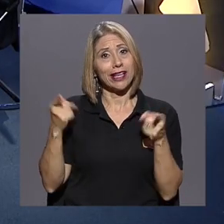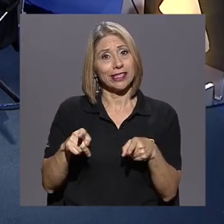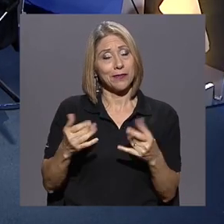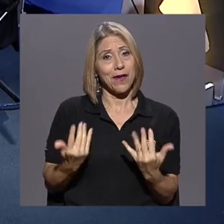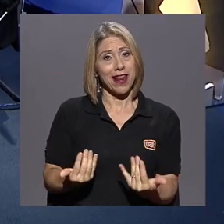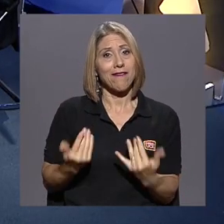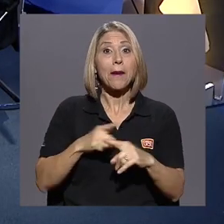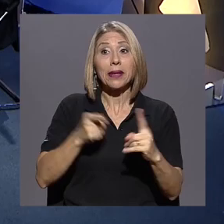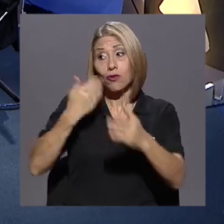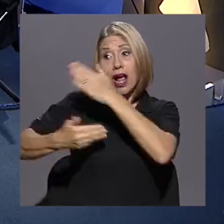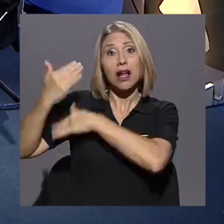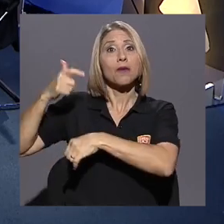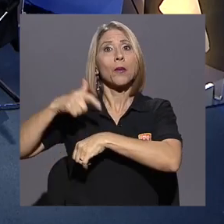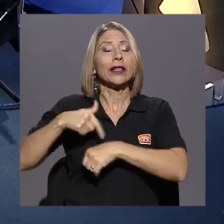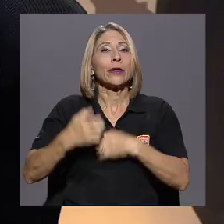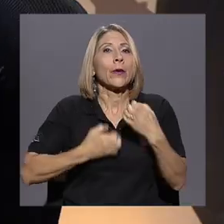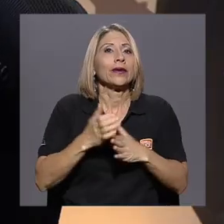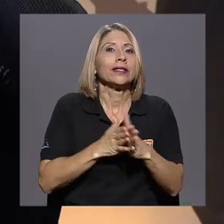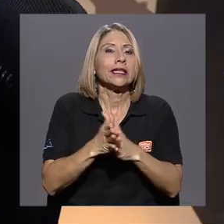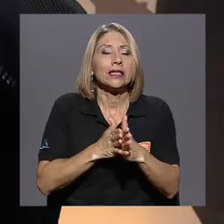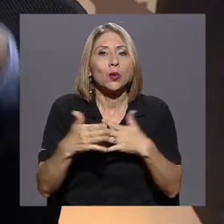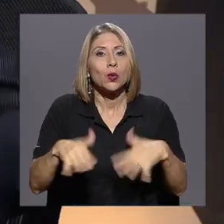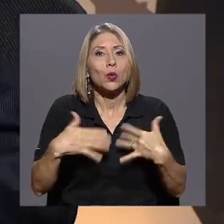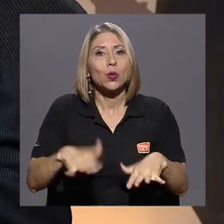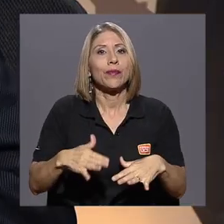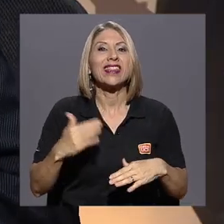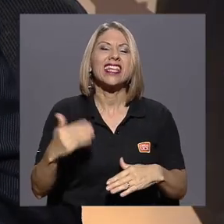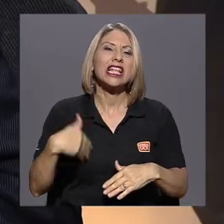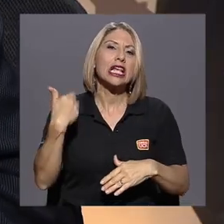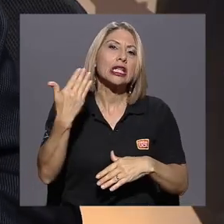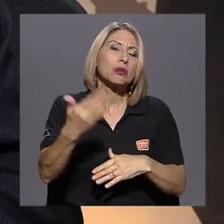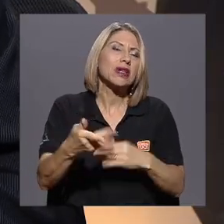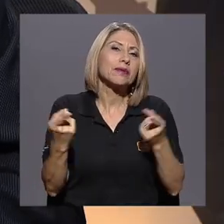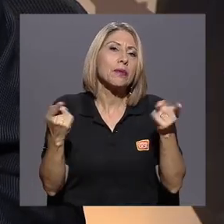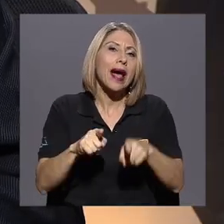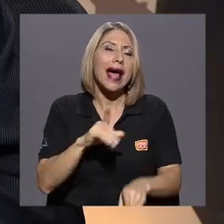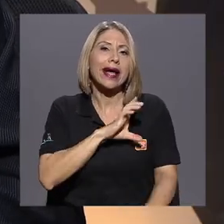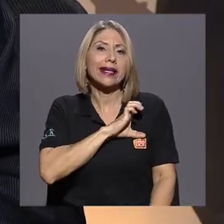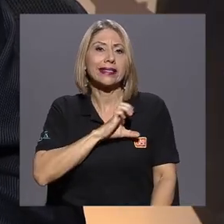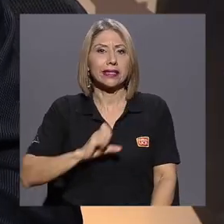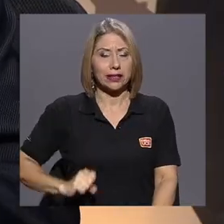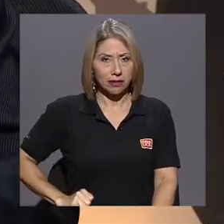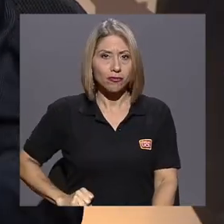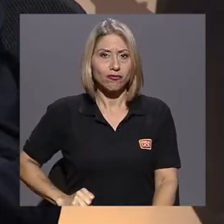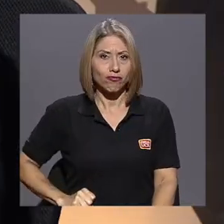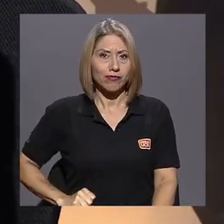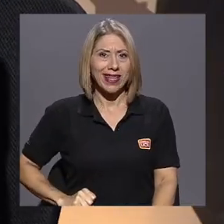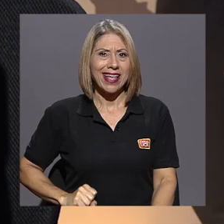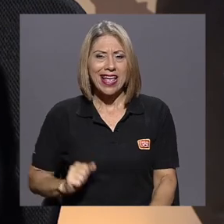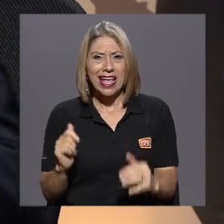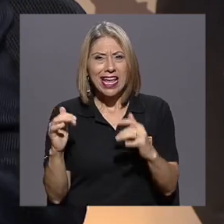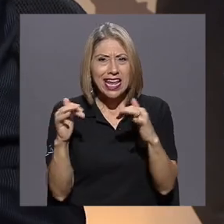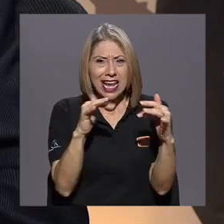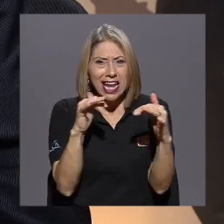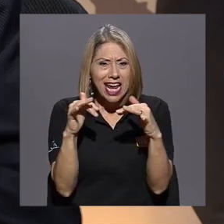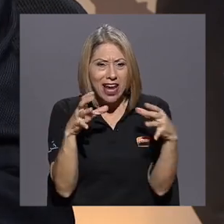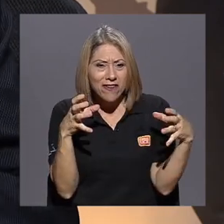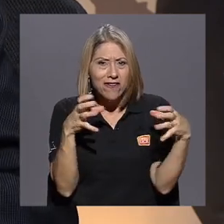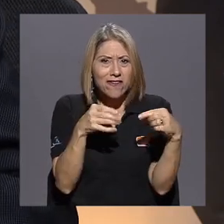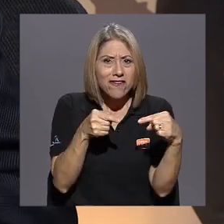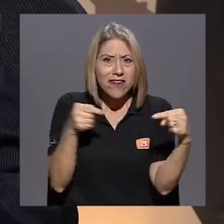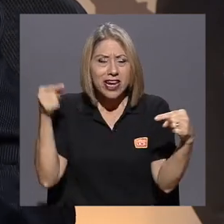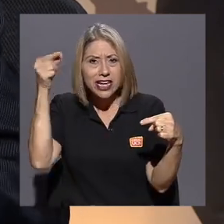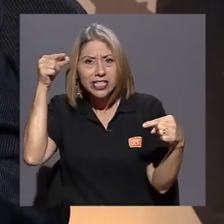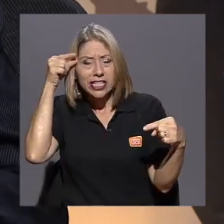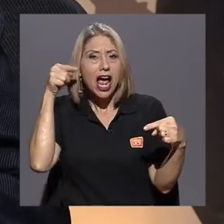la ilusión era grande. Y luego en El Salvador la guerrilla se movilizaba